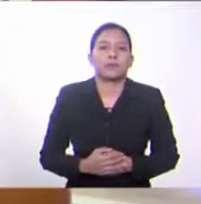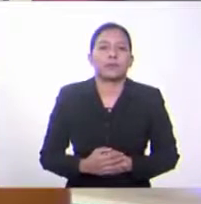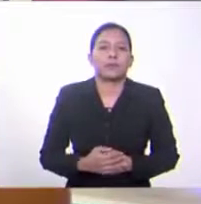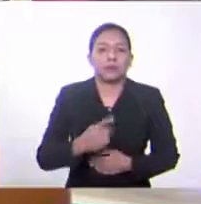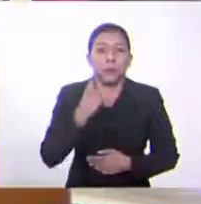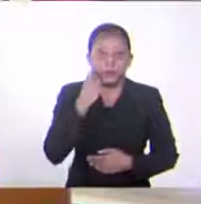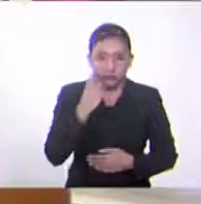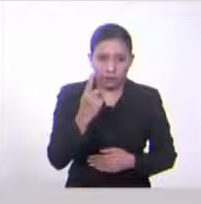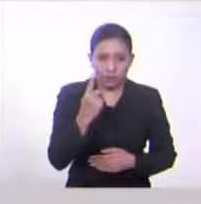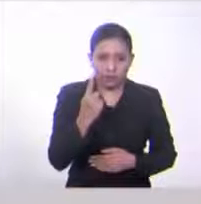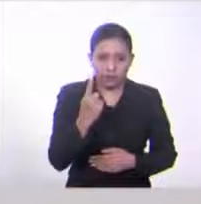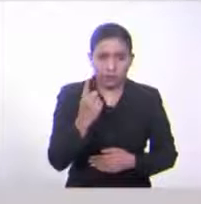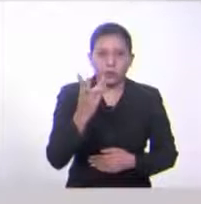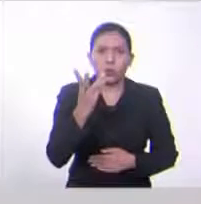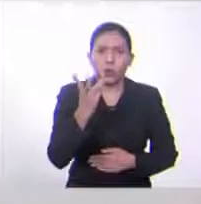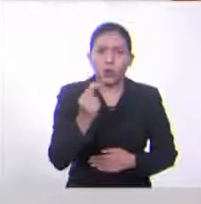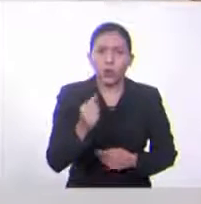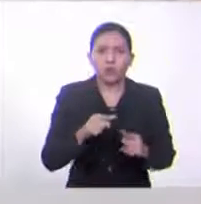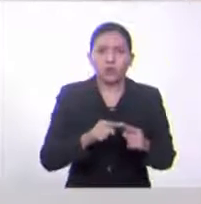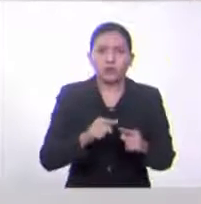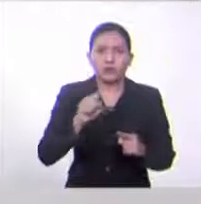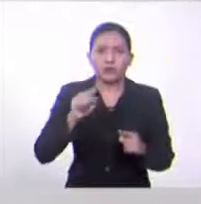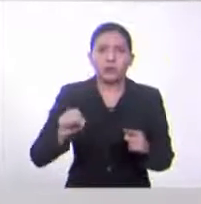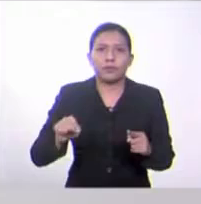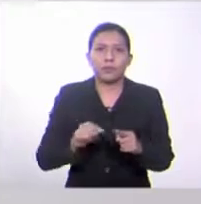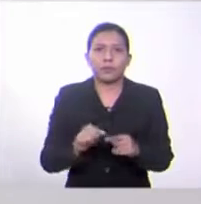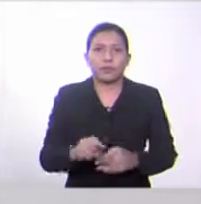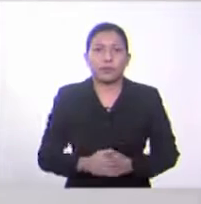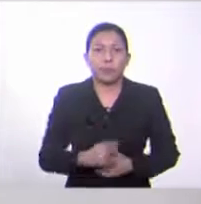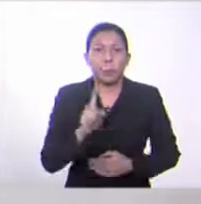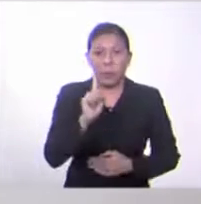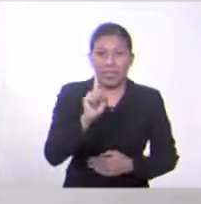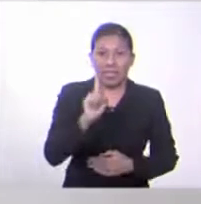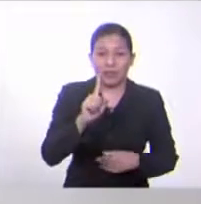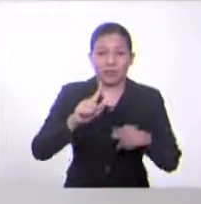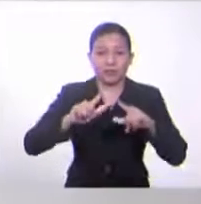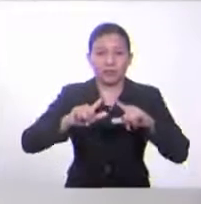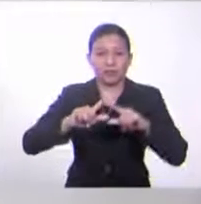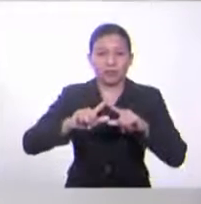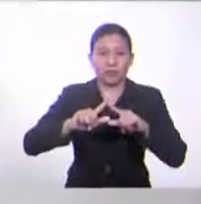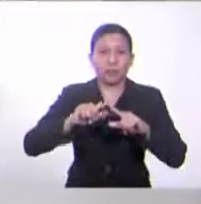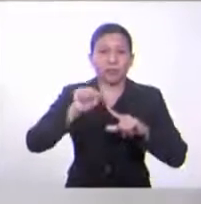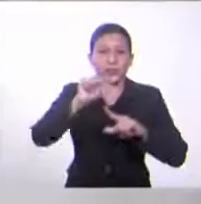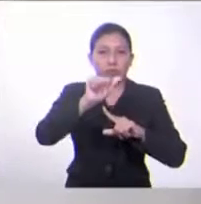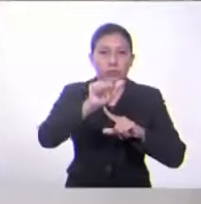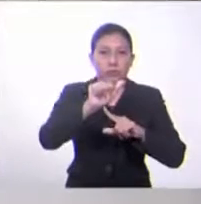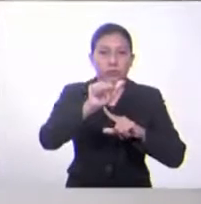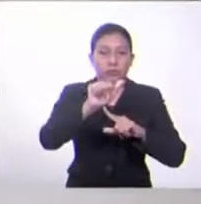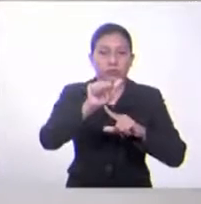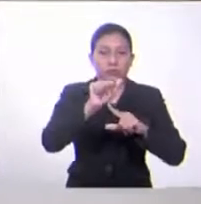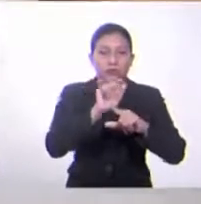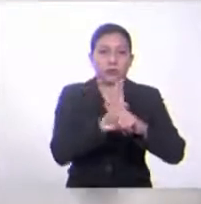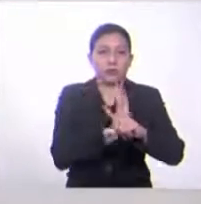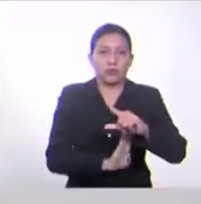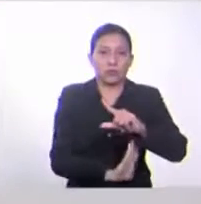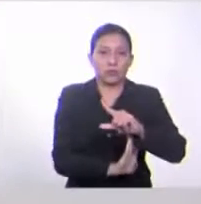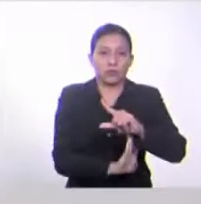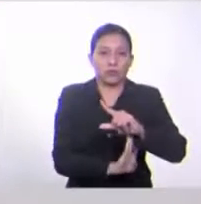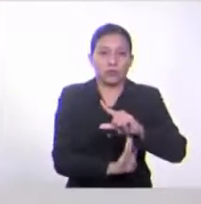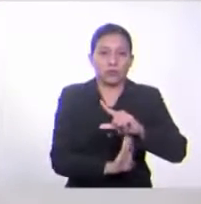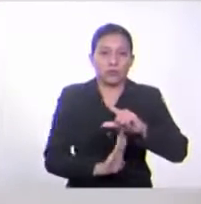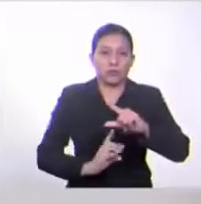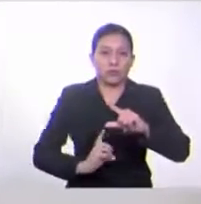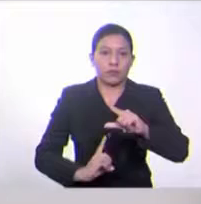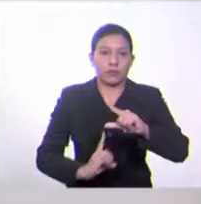que se nos han formado? El primero que se forma es ABD. El